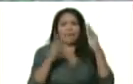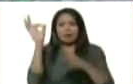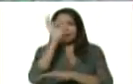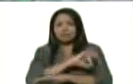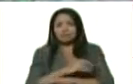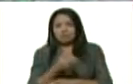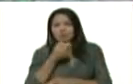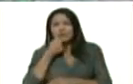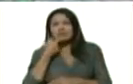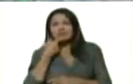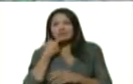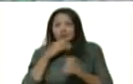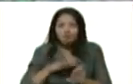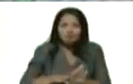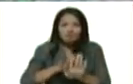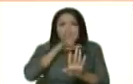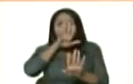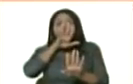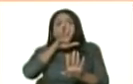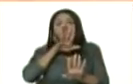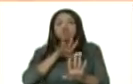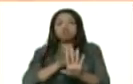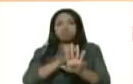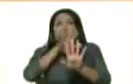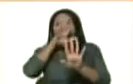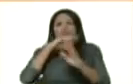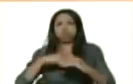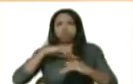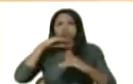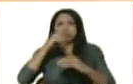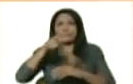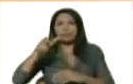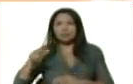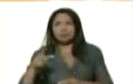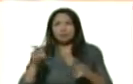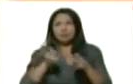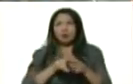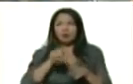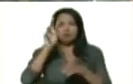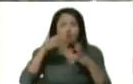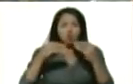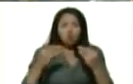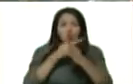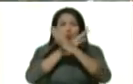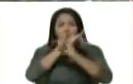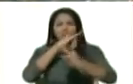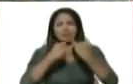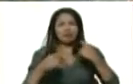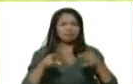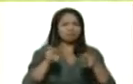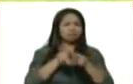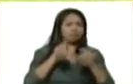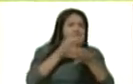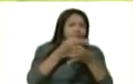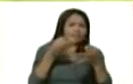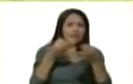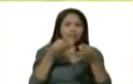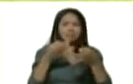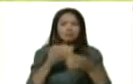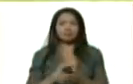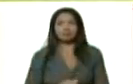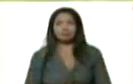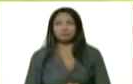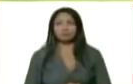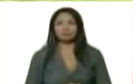a casa llena, de bote en bote, todos los juegos de la final. El estadio